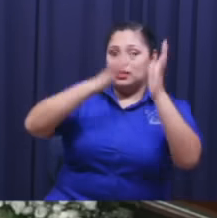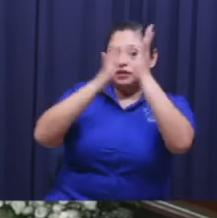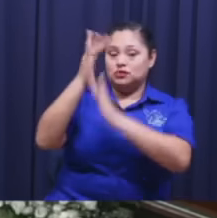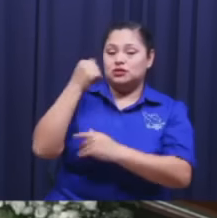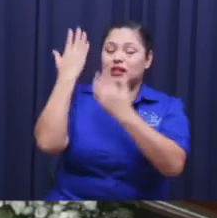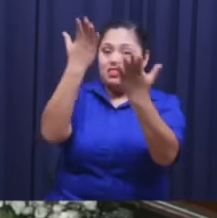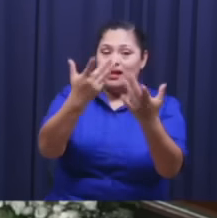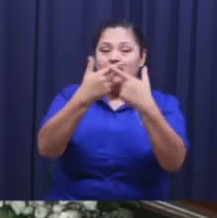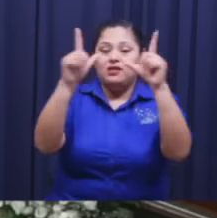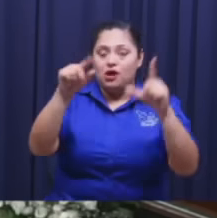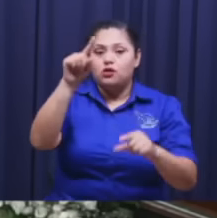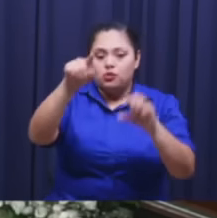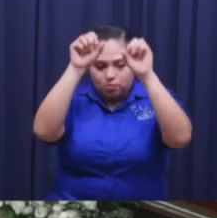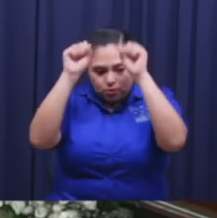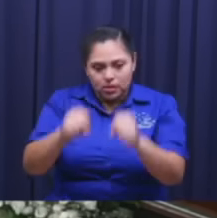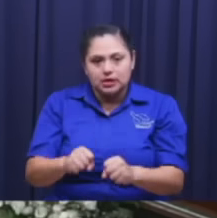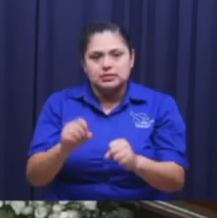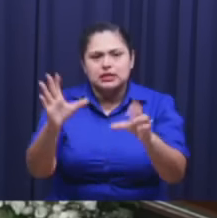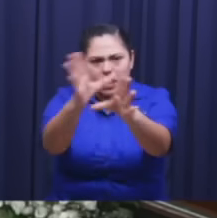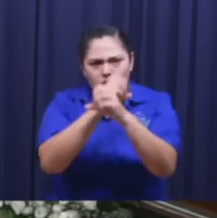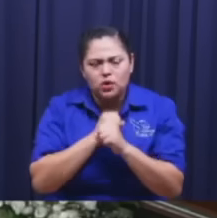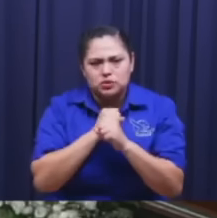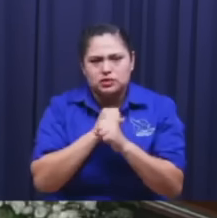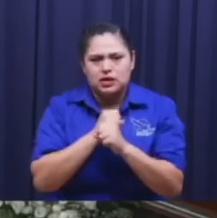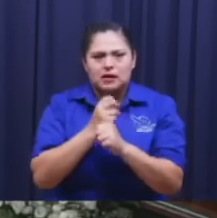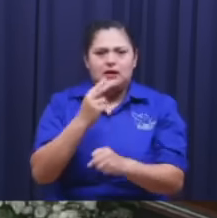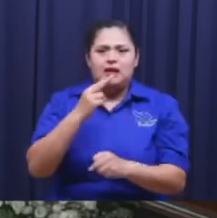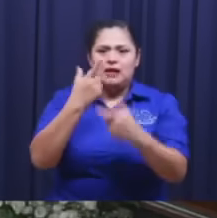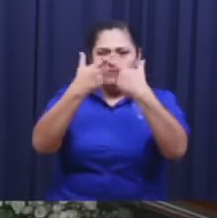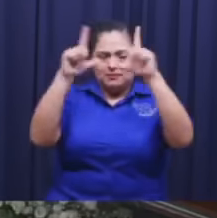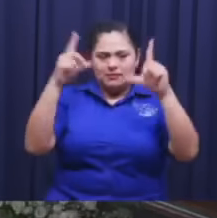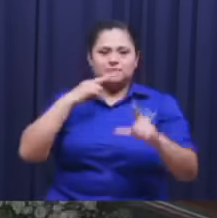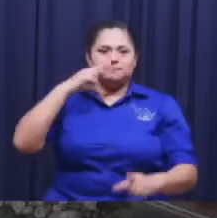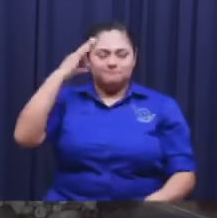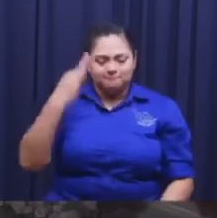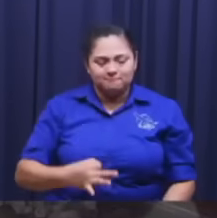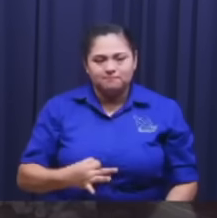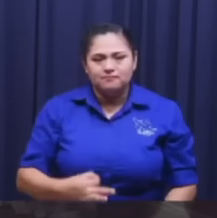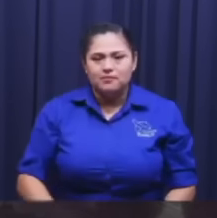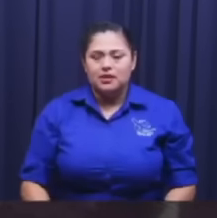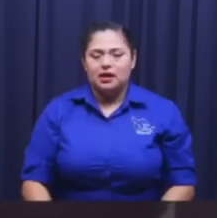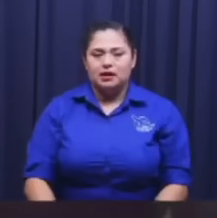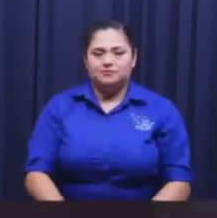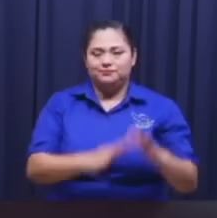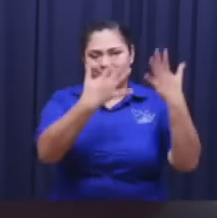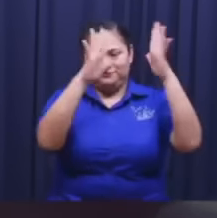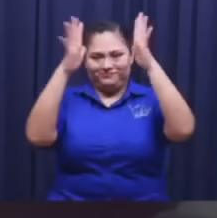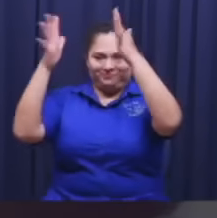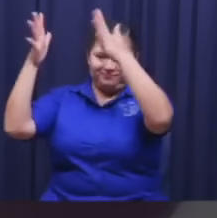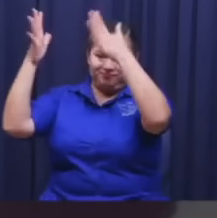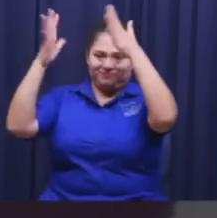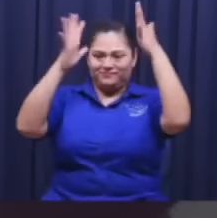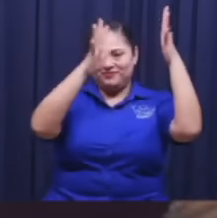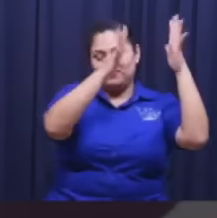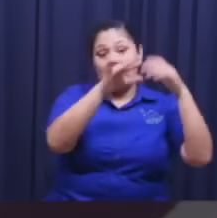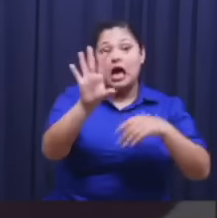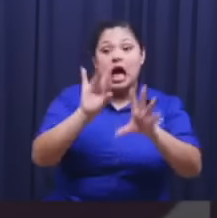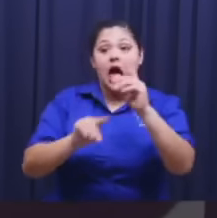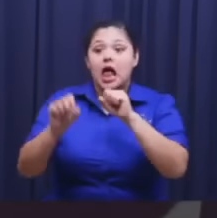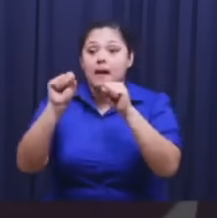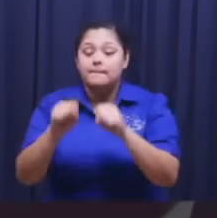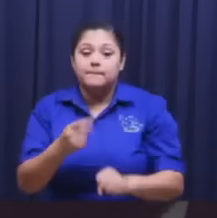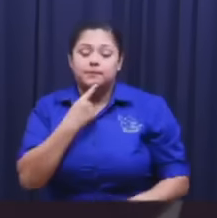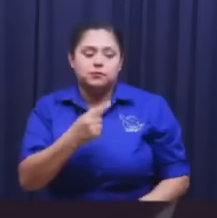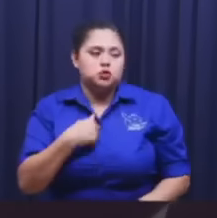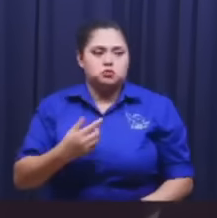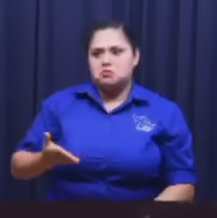aplauso al Rey bendito. Entonces, el Señor hace la obra completa. Porque entonces alguien puede decir, yo